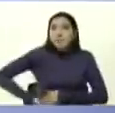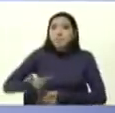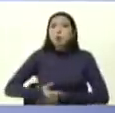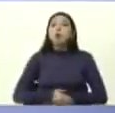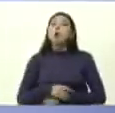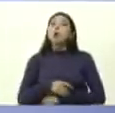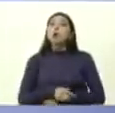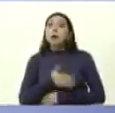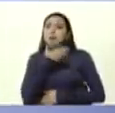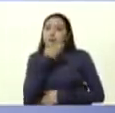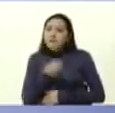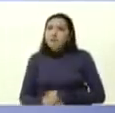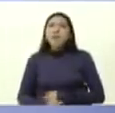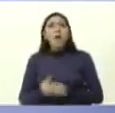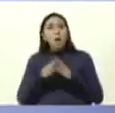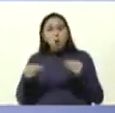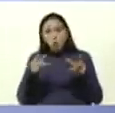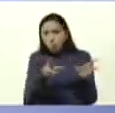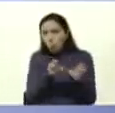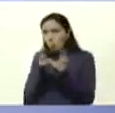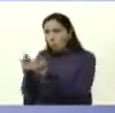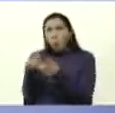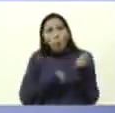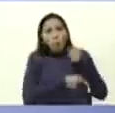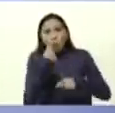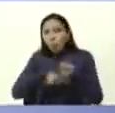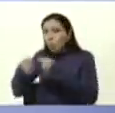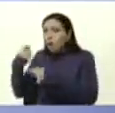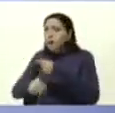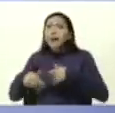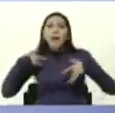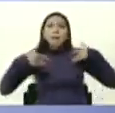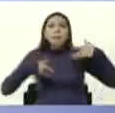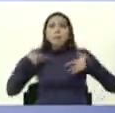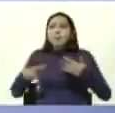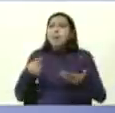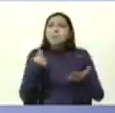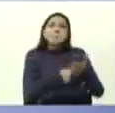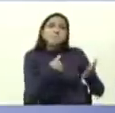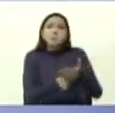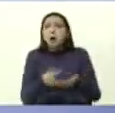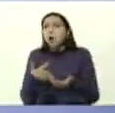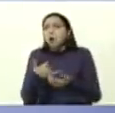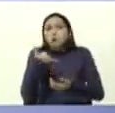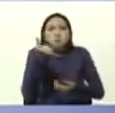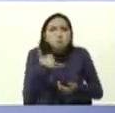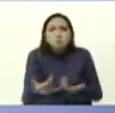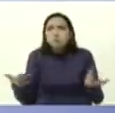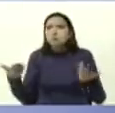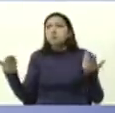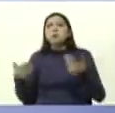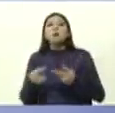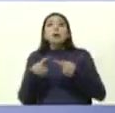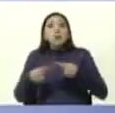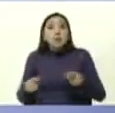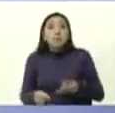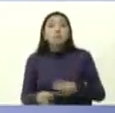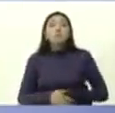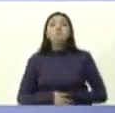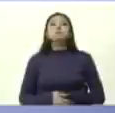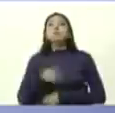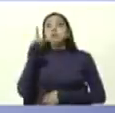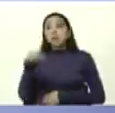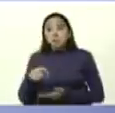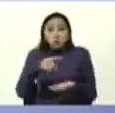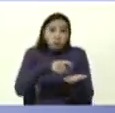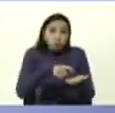busca facilitar las transacciones comerciales, transacciones, pago móvil, igualmente la implementación del código